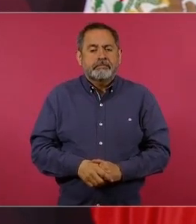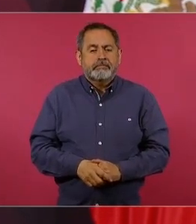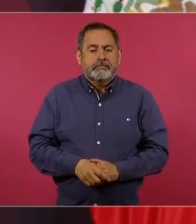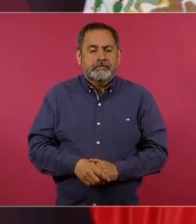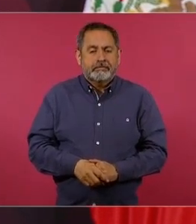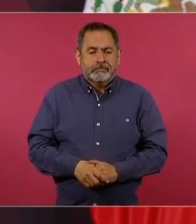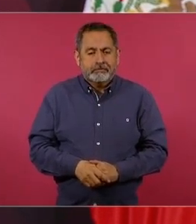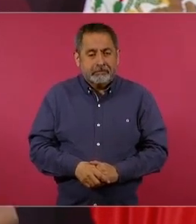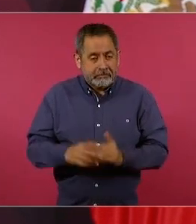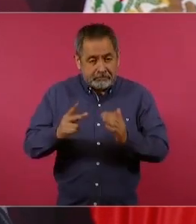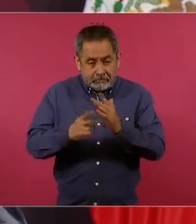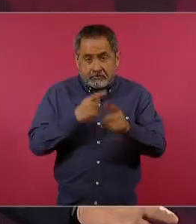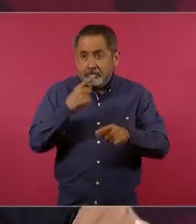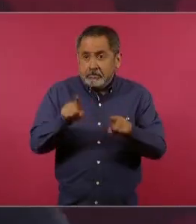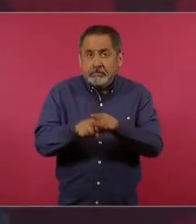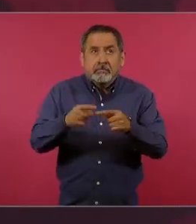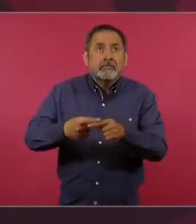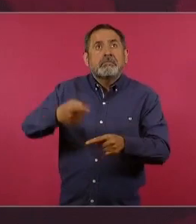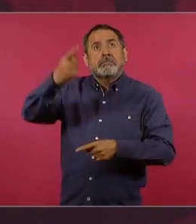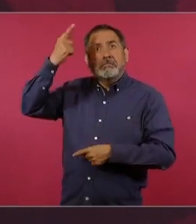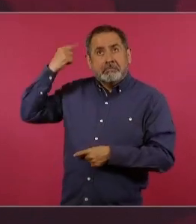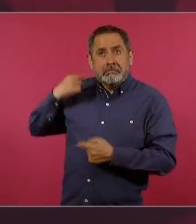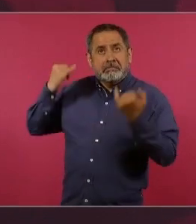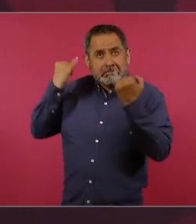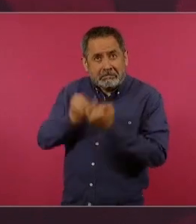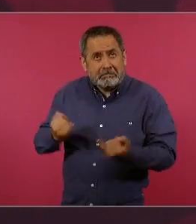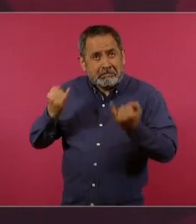que caeríamos en lo mismo.